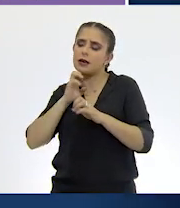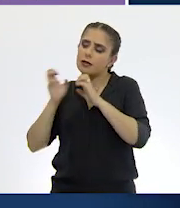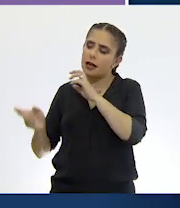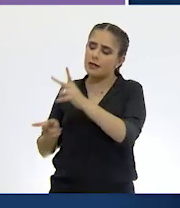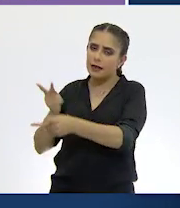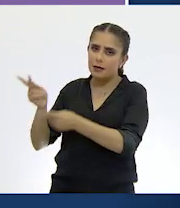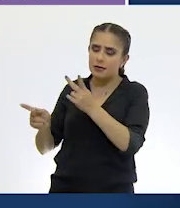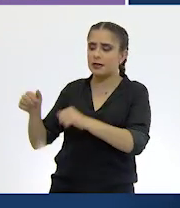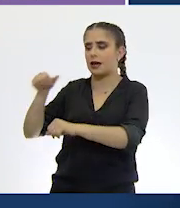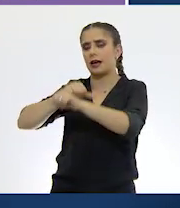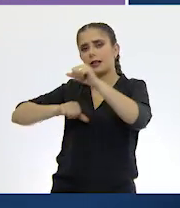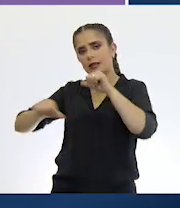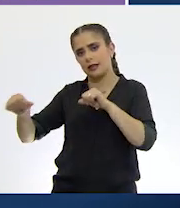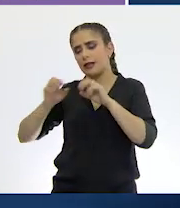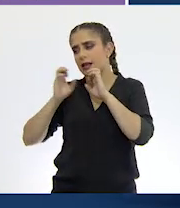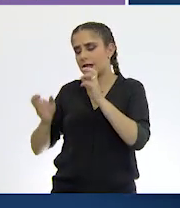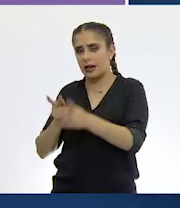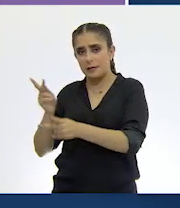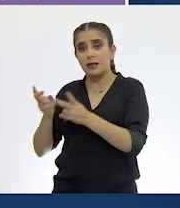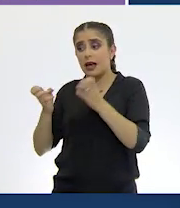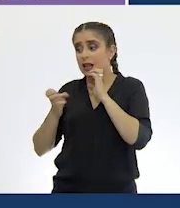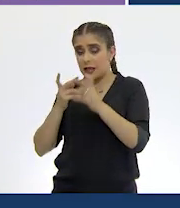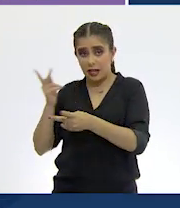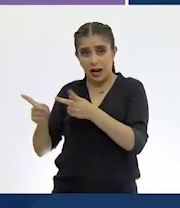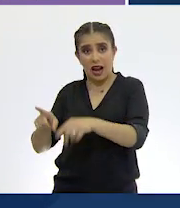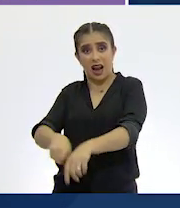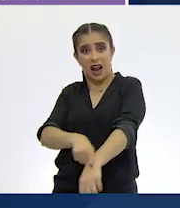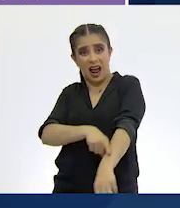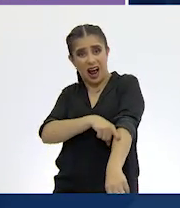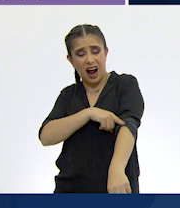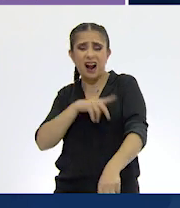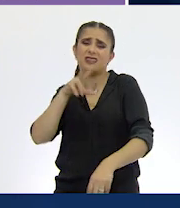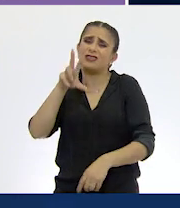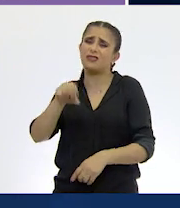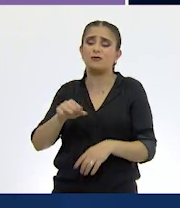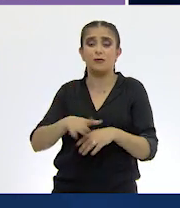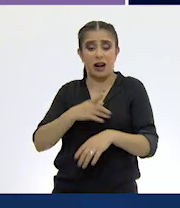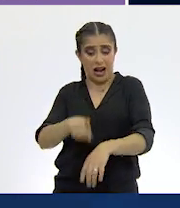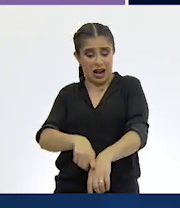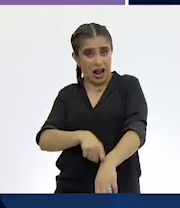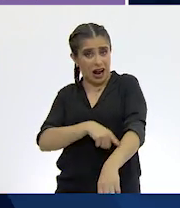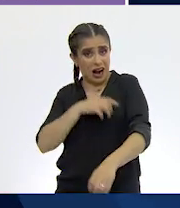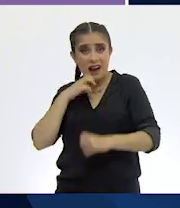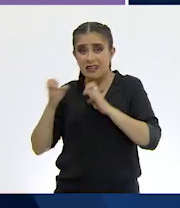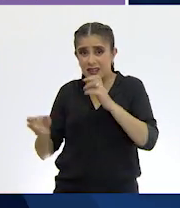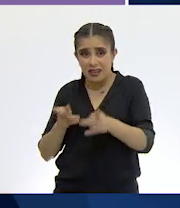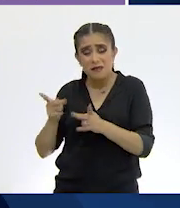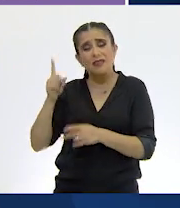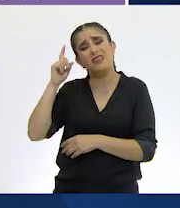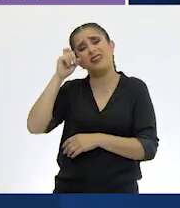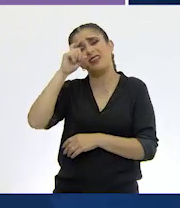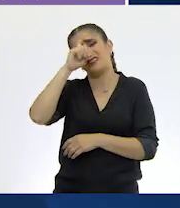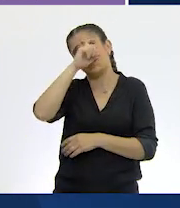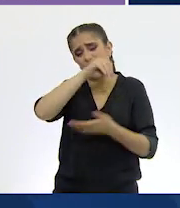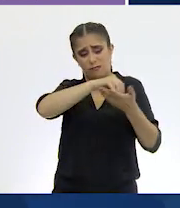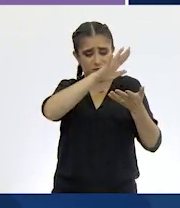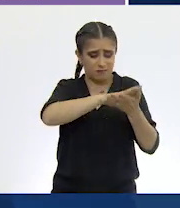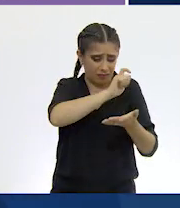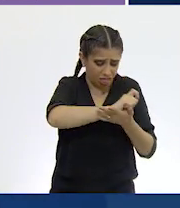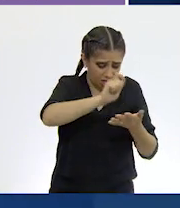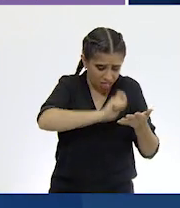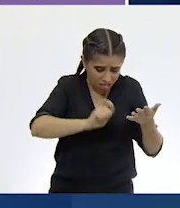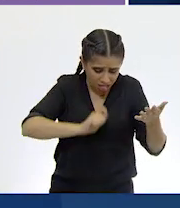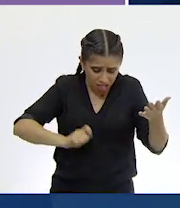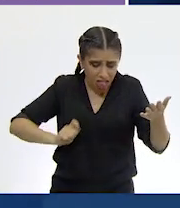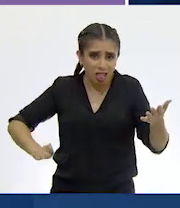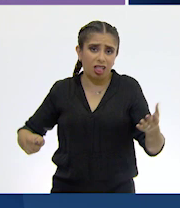la entrevista no sea muy larga, para que no sea tan complicado también después el reporte de la entrevista, y también